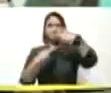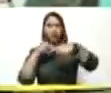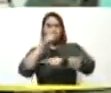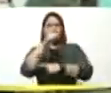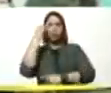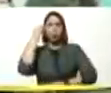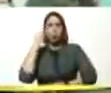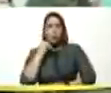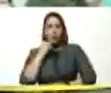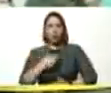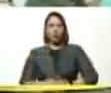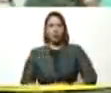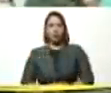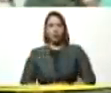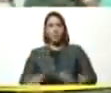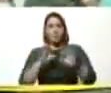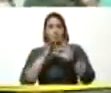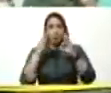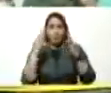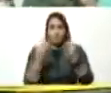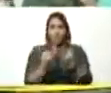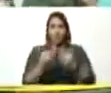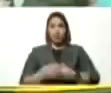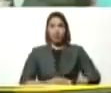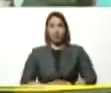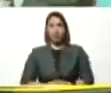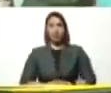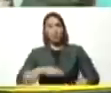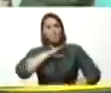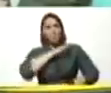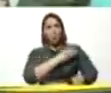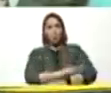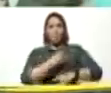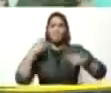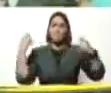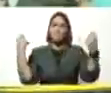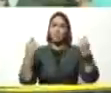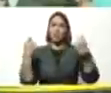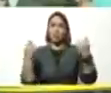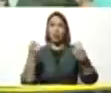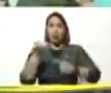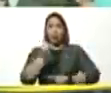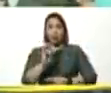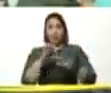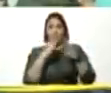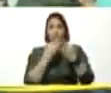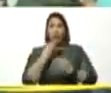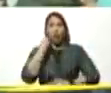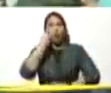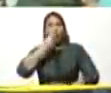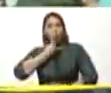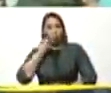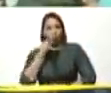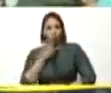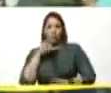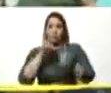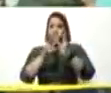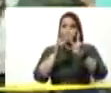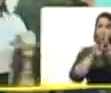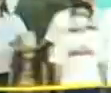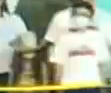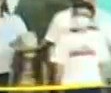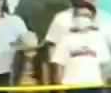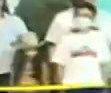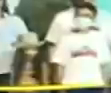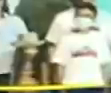bolivariana, con esta familia, con este poder popular. Aquí está una familia joven de la gran misión